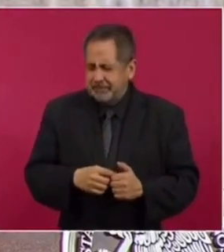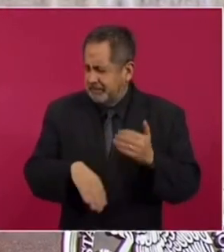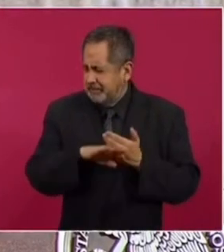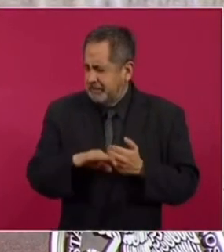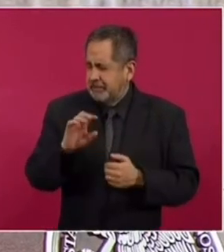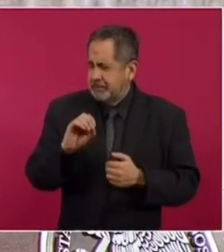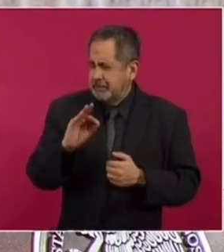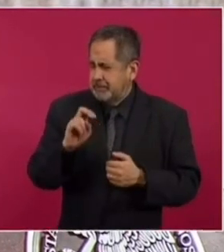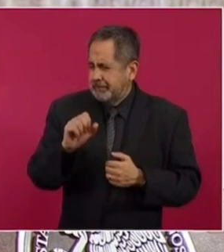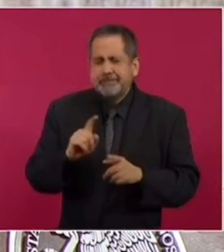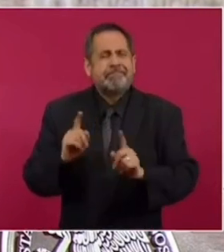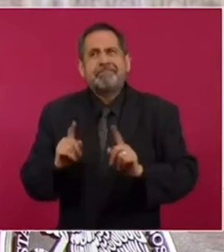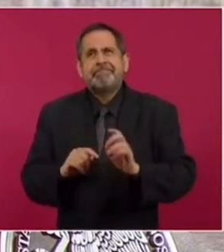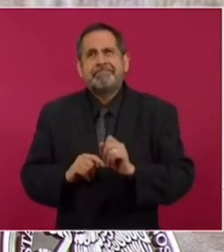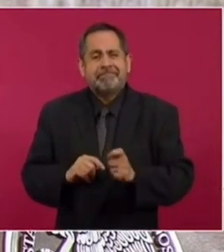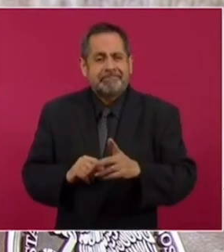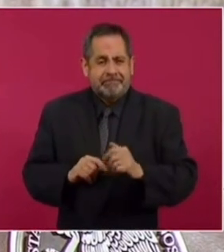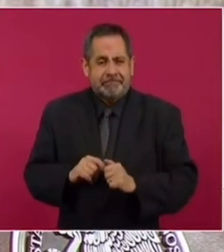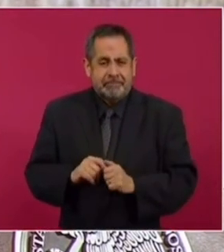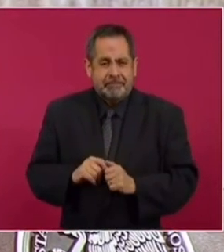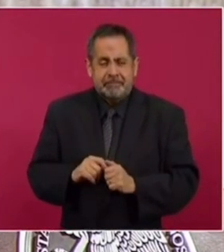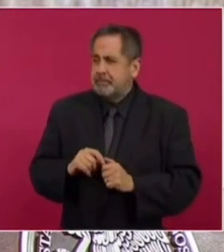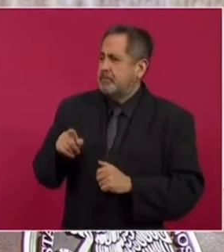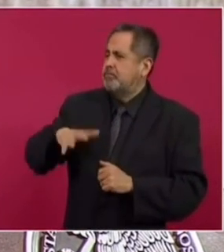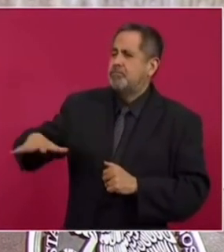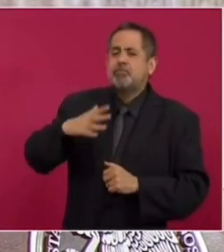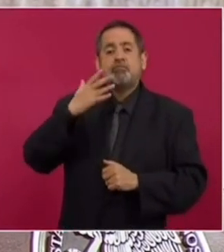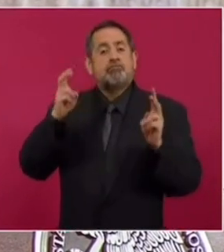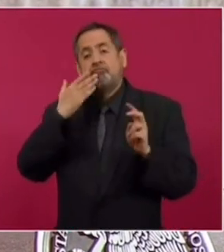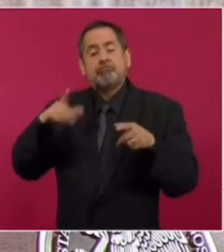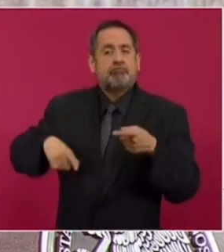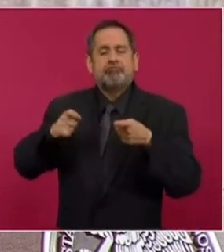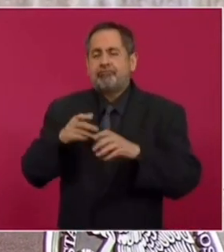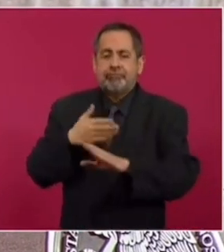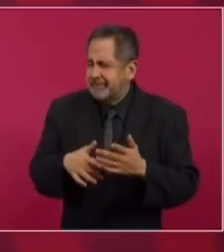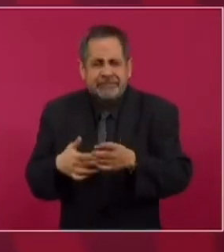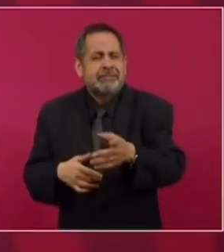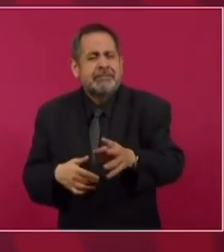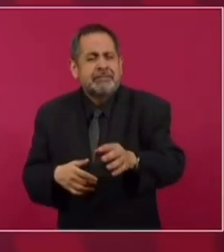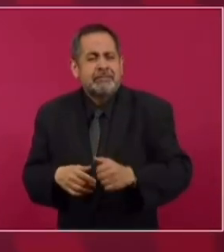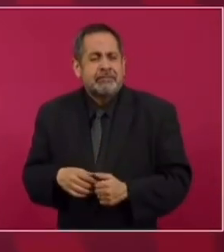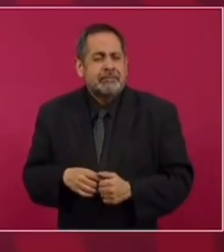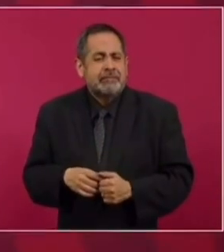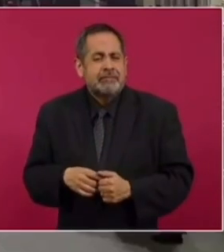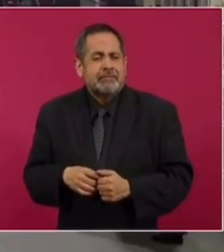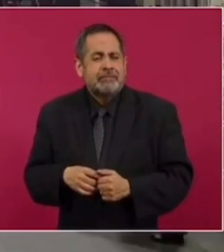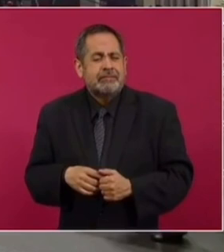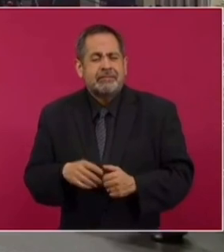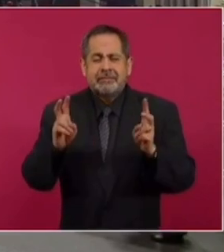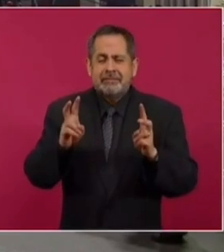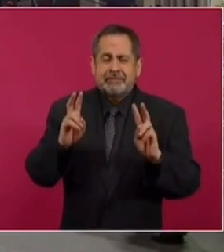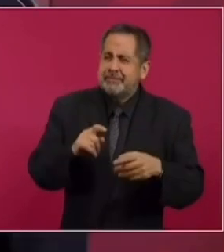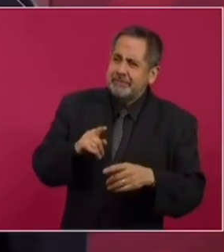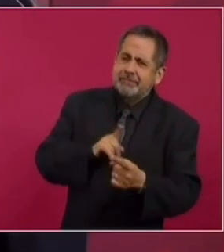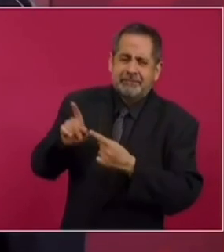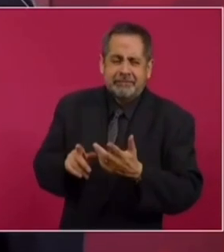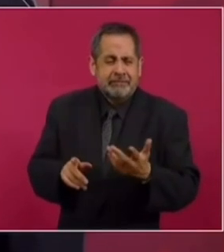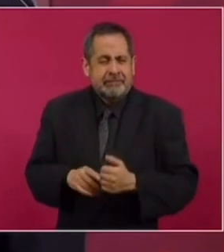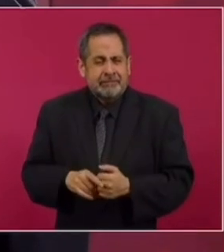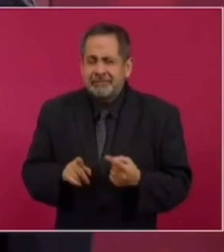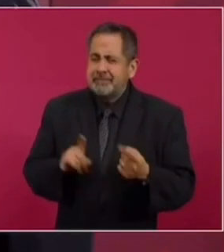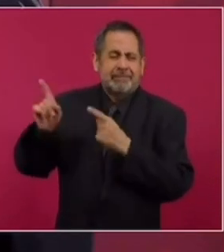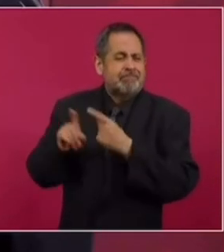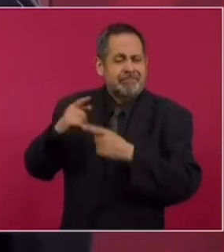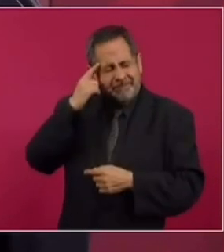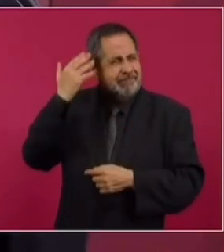¿Ofensas? No. Para el buen gobierno se llamaba faltas. ¿Faltas administrativas? Sí, faltas administrativas por